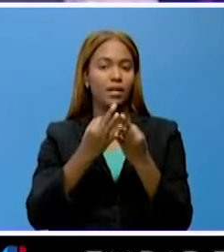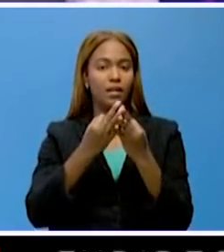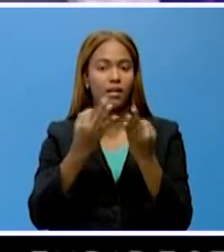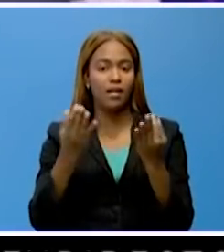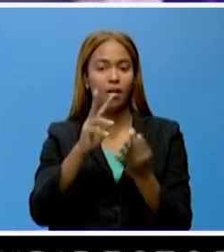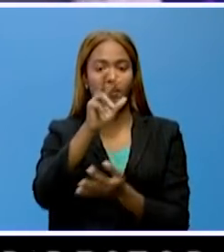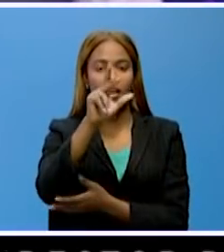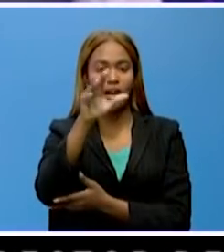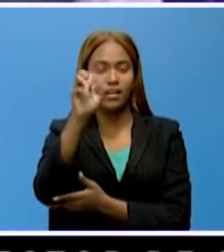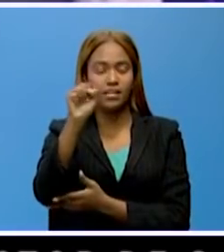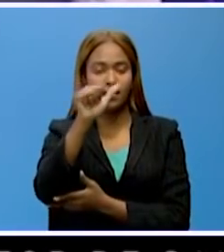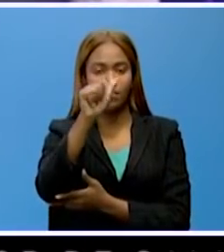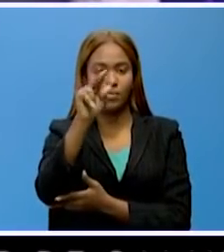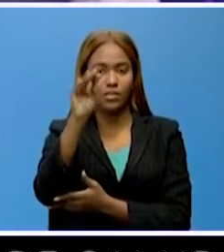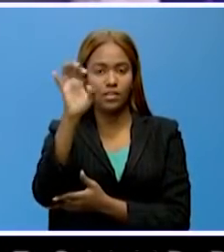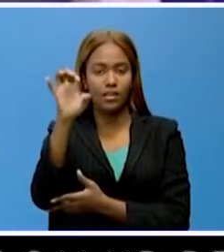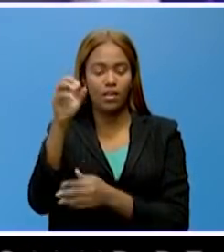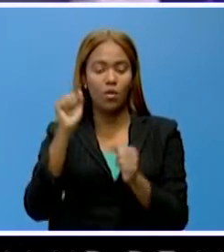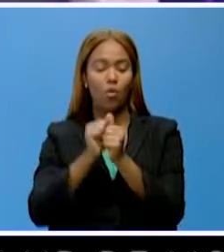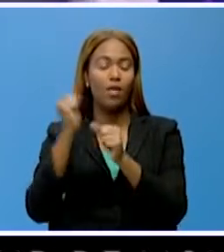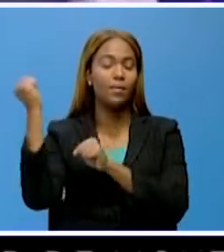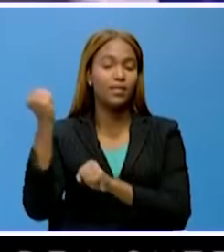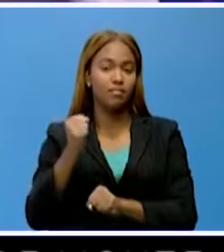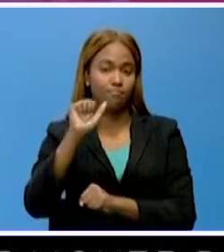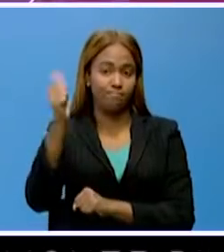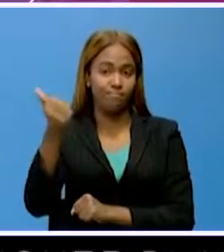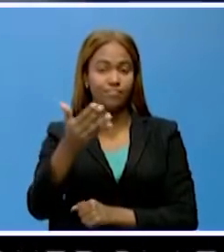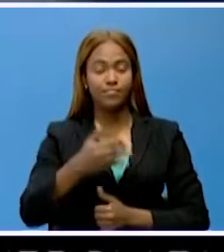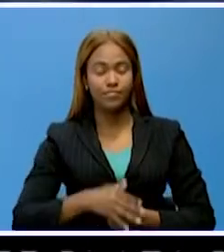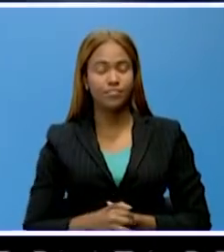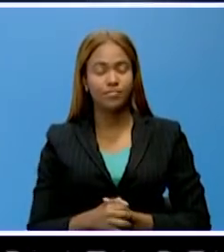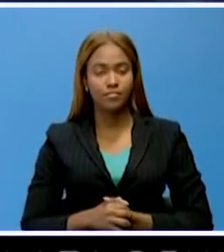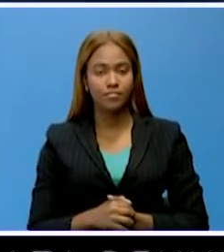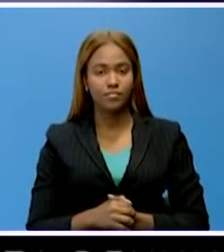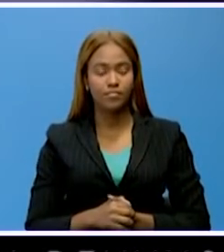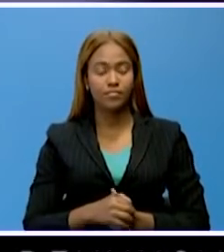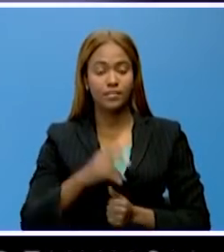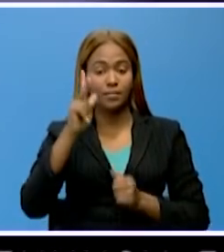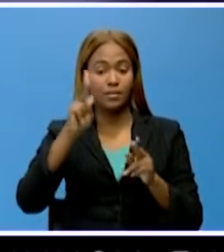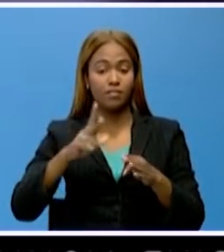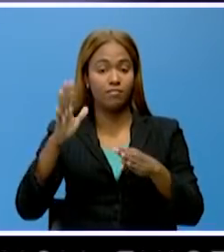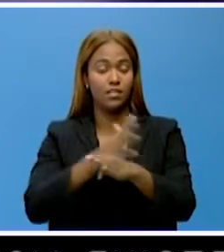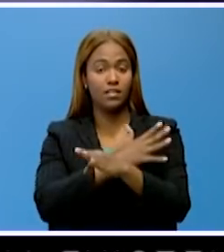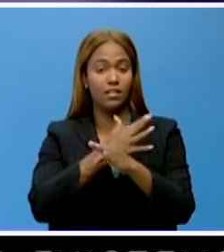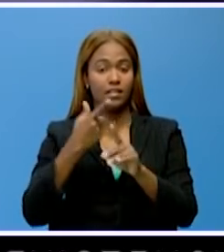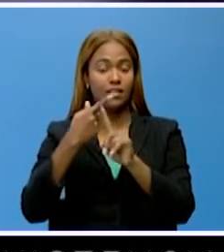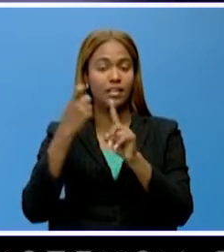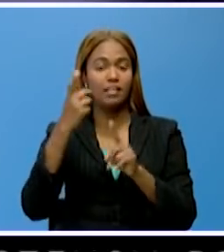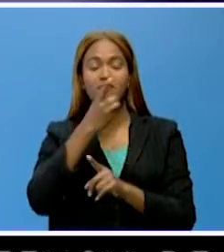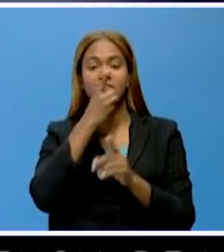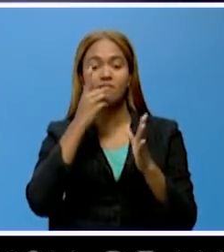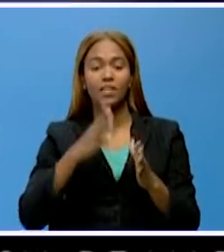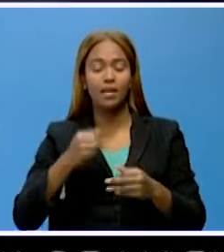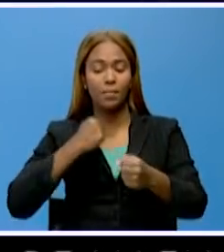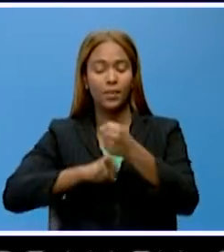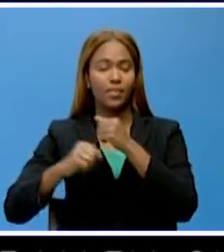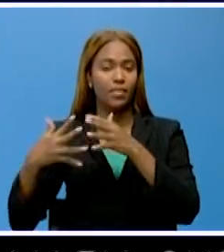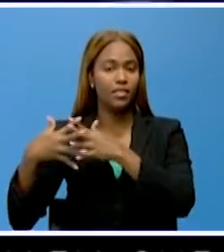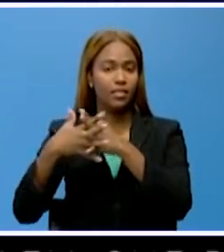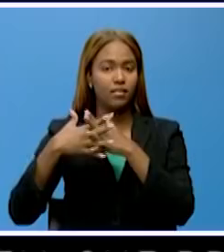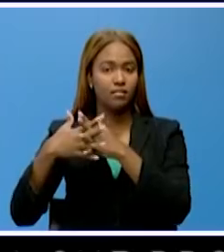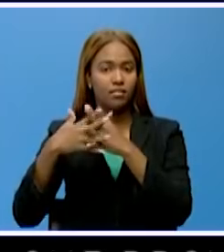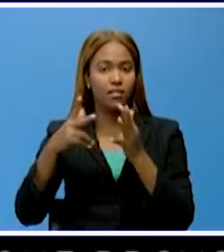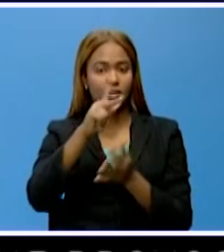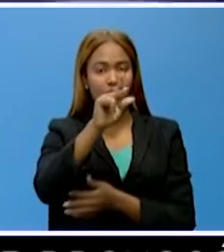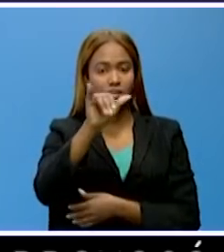Vargas Almonte, y con la organización Bellal Dama. El cantante urbano de descendencia dominicana, nacido en Estados Unidos,